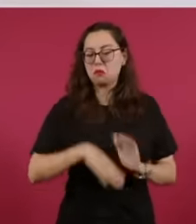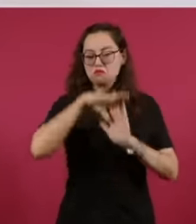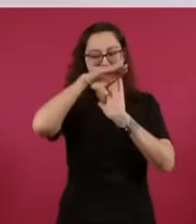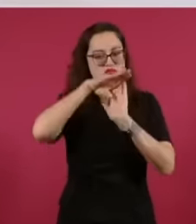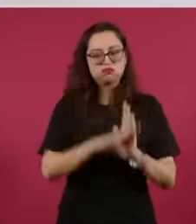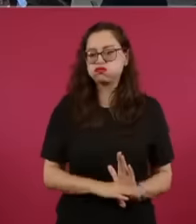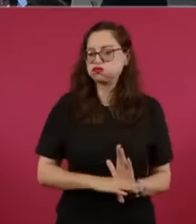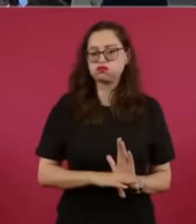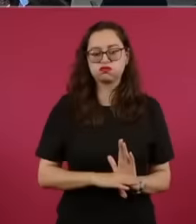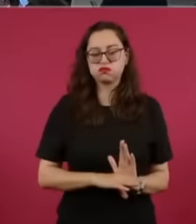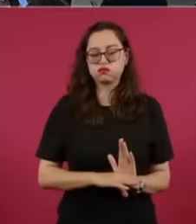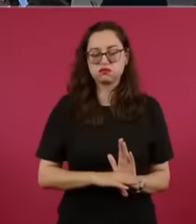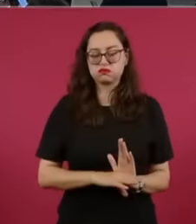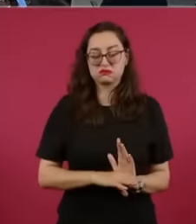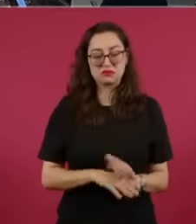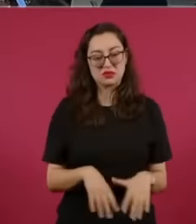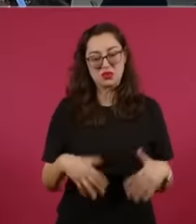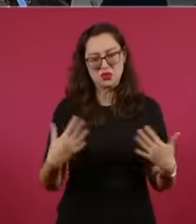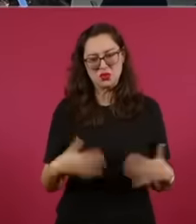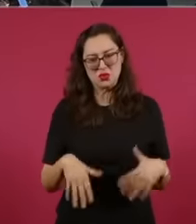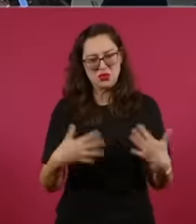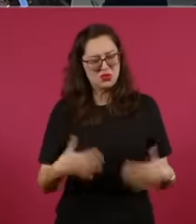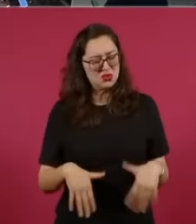De manera estrepitosa.